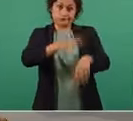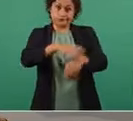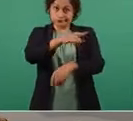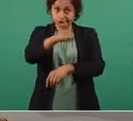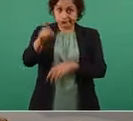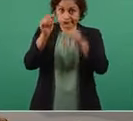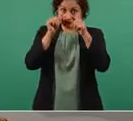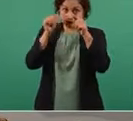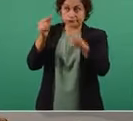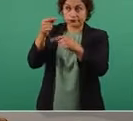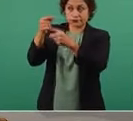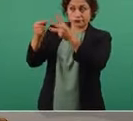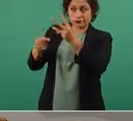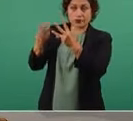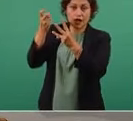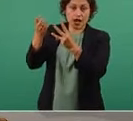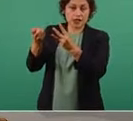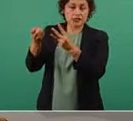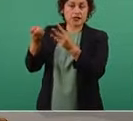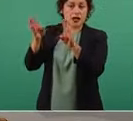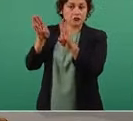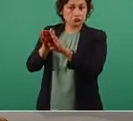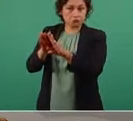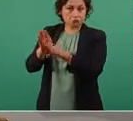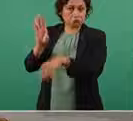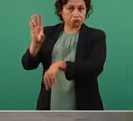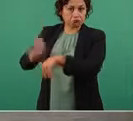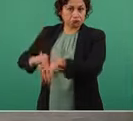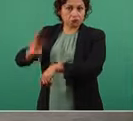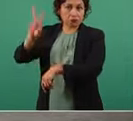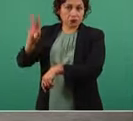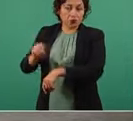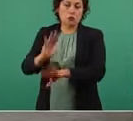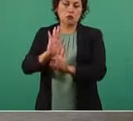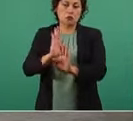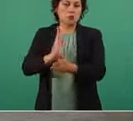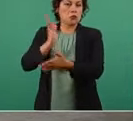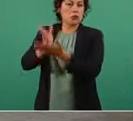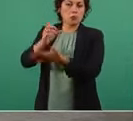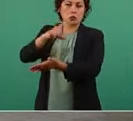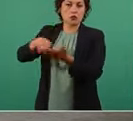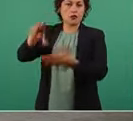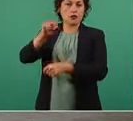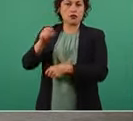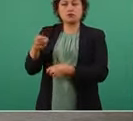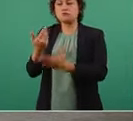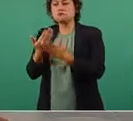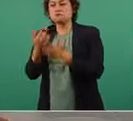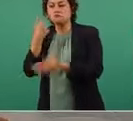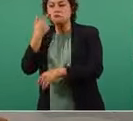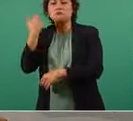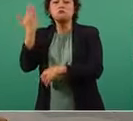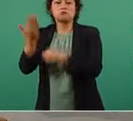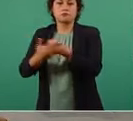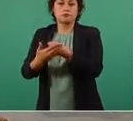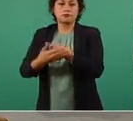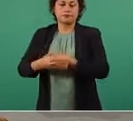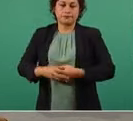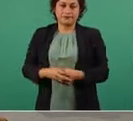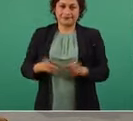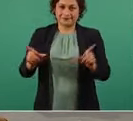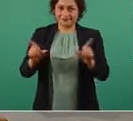seguridad no compren en estas distribuidoras hasta que podamos verificarlas. Es cuanto, señor presidente.